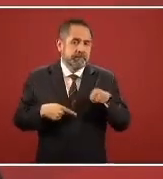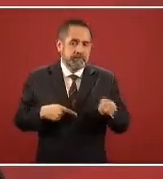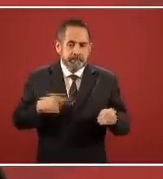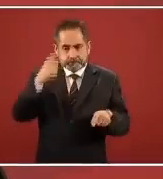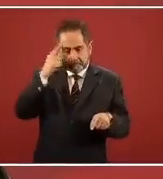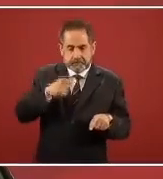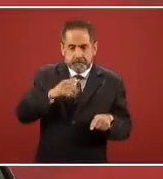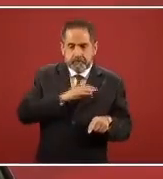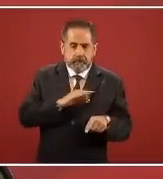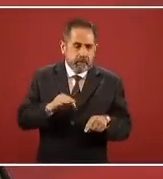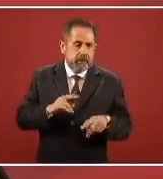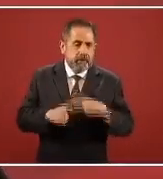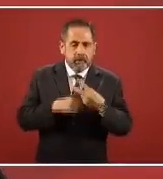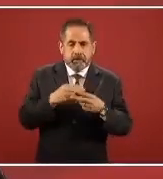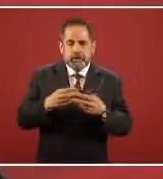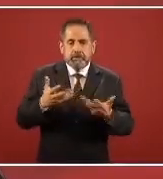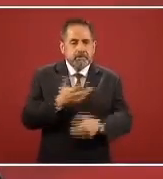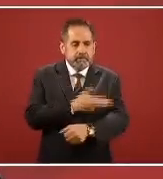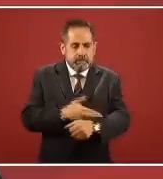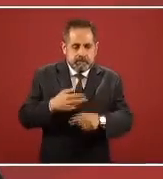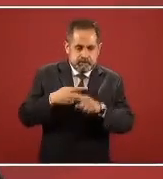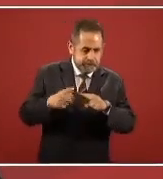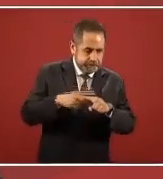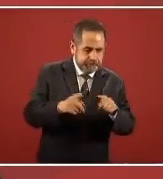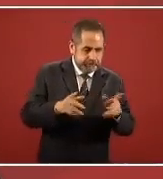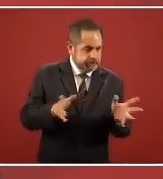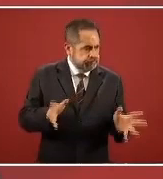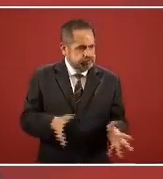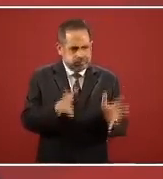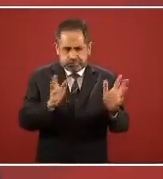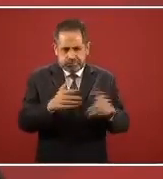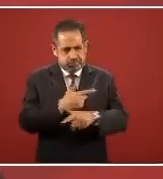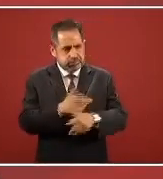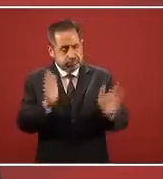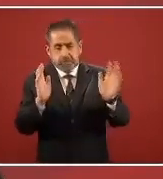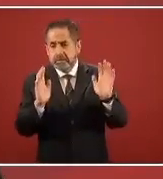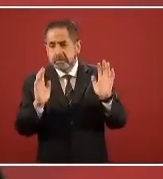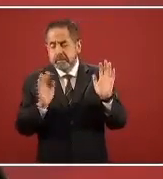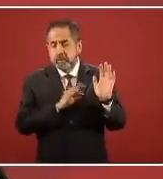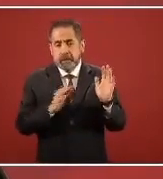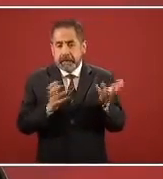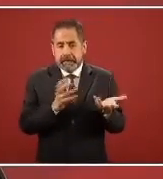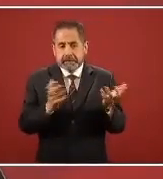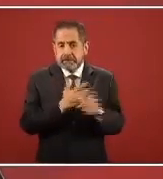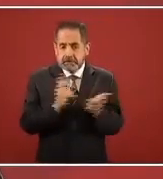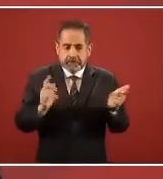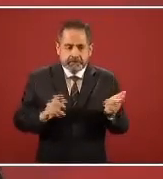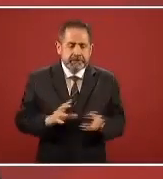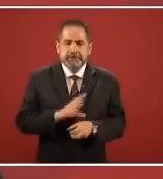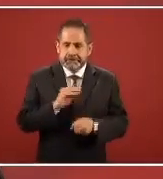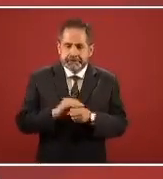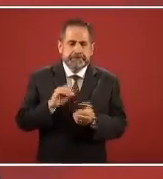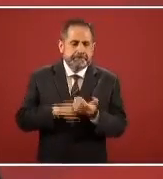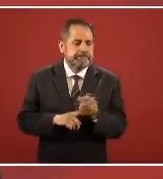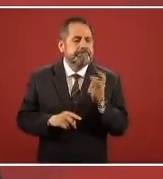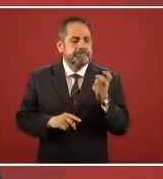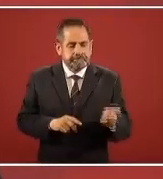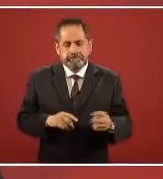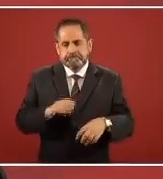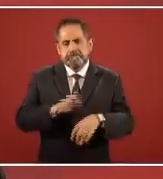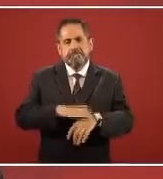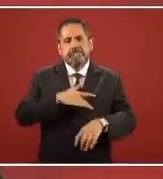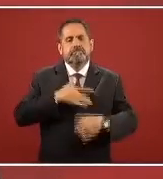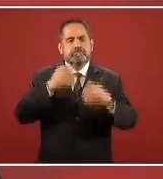que pueda realizar todas las actividades que cotidianamente realiza bajo un ambiente de